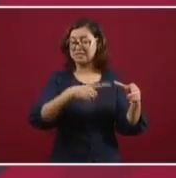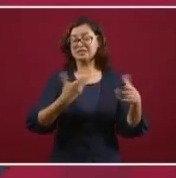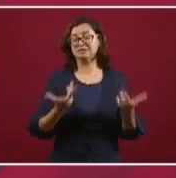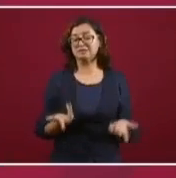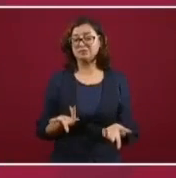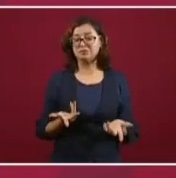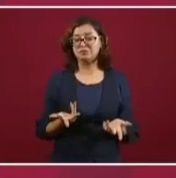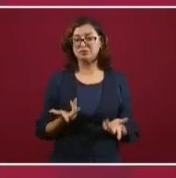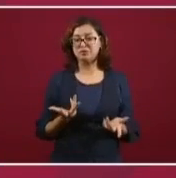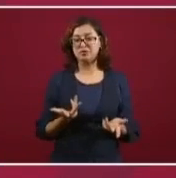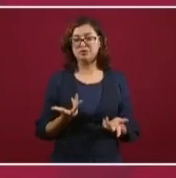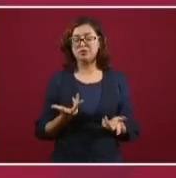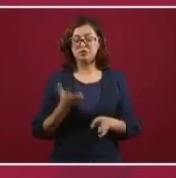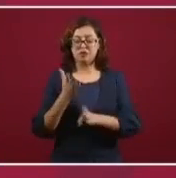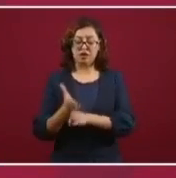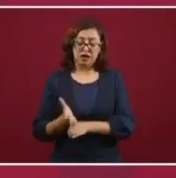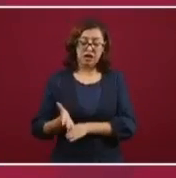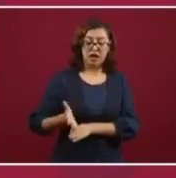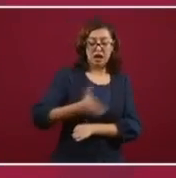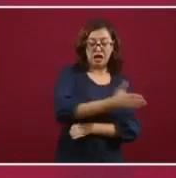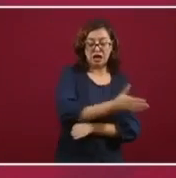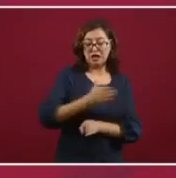cómo vivían antes